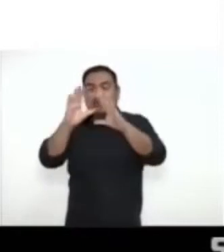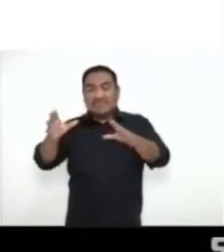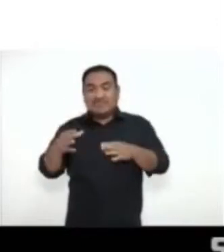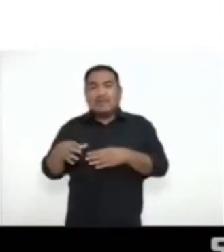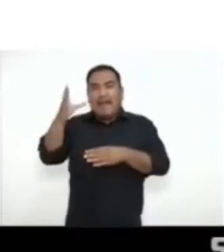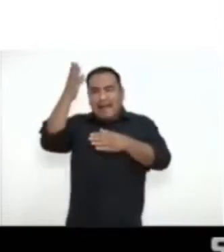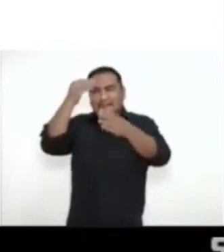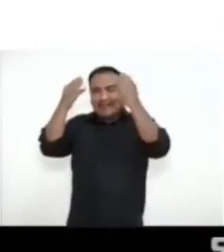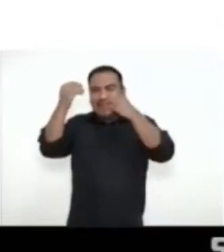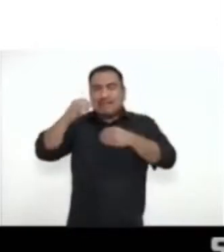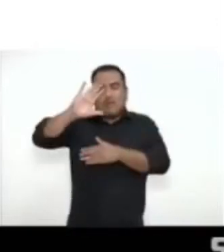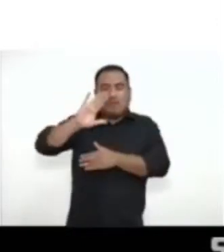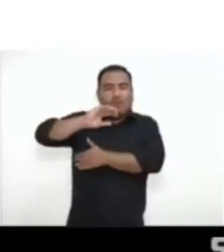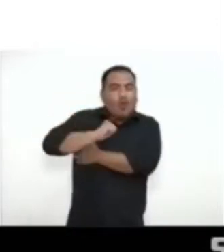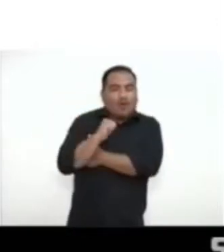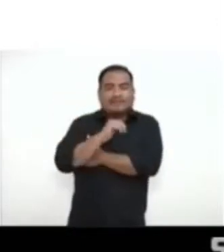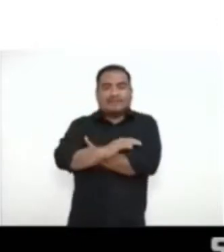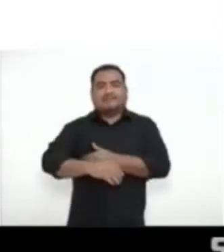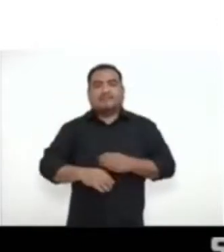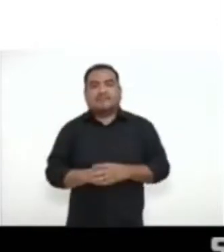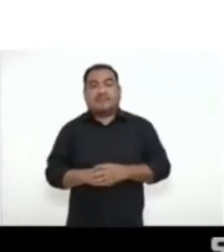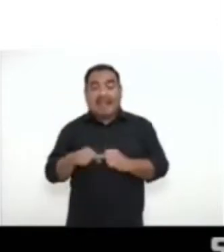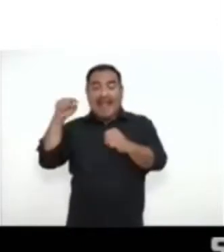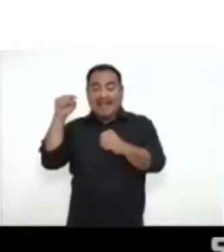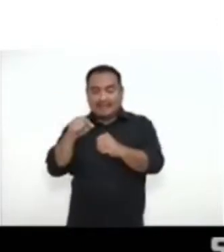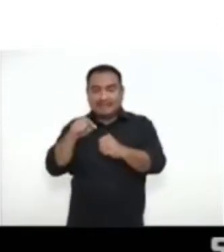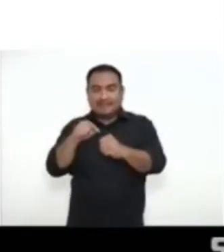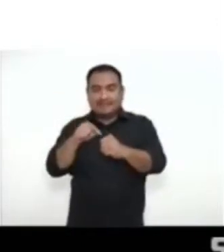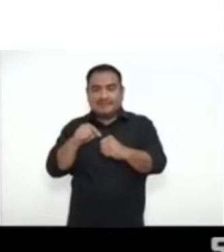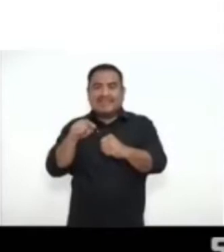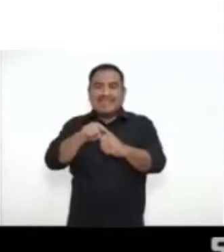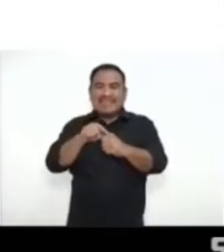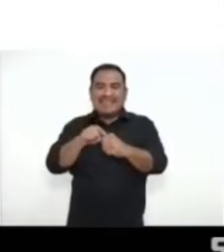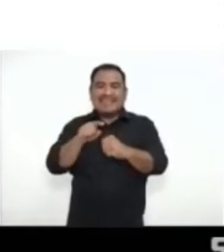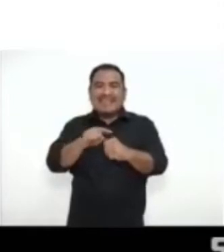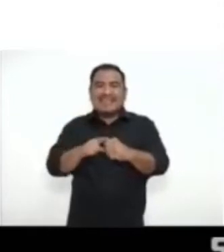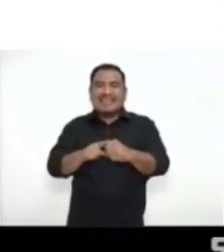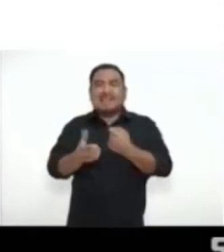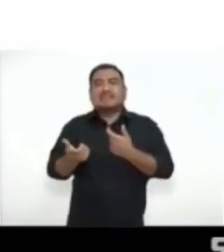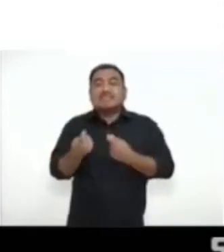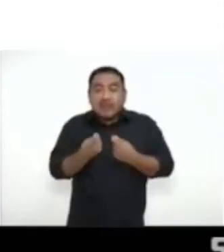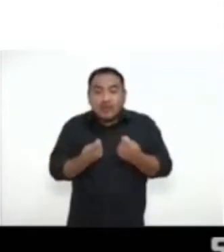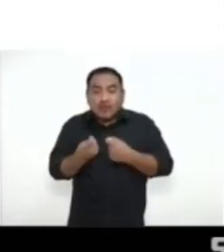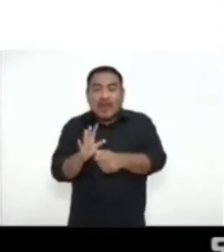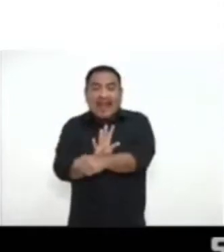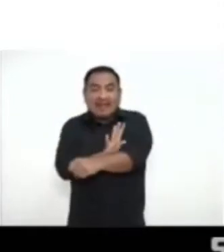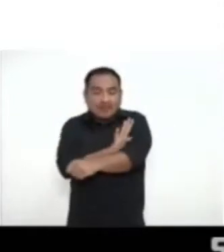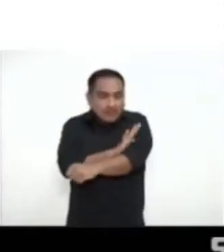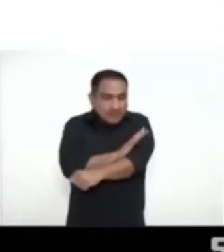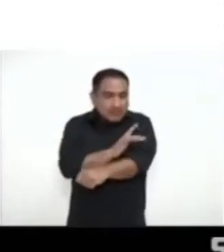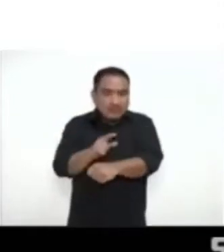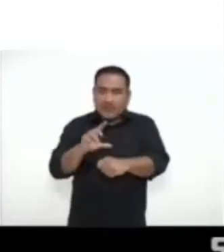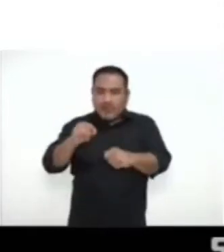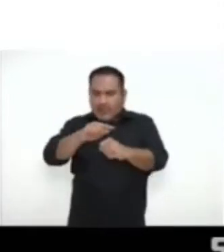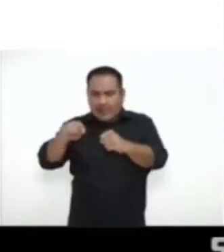¿no? Bueno, pues en esta parte es en donde se gestionan las emociones. No en el